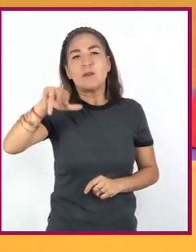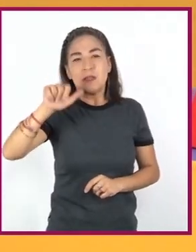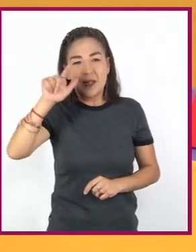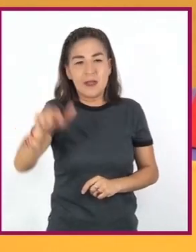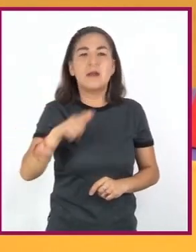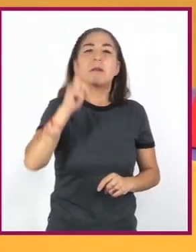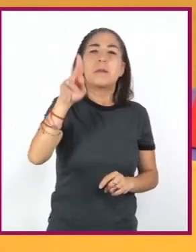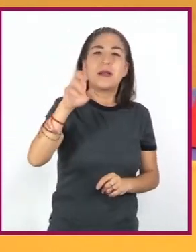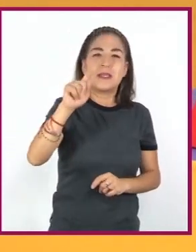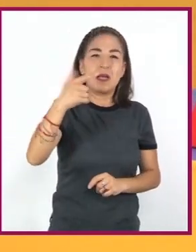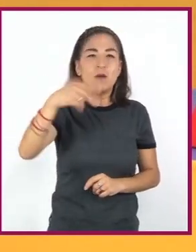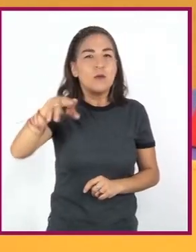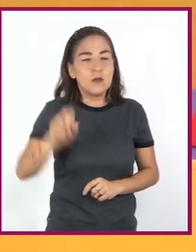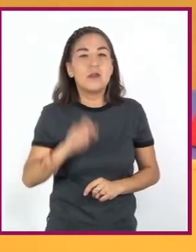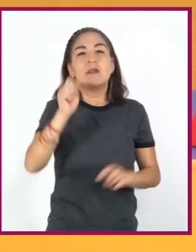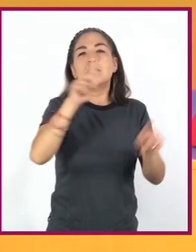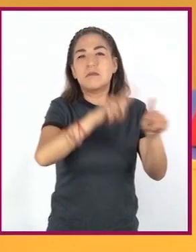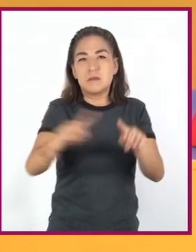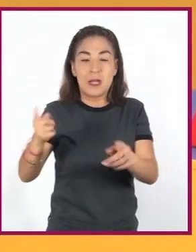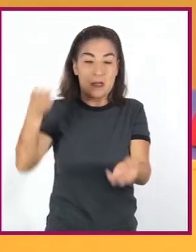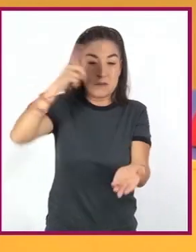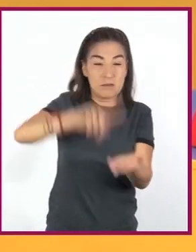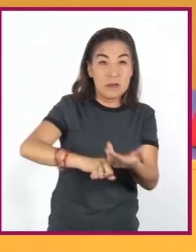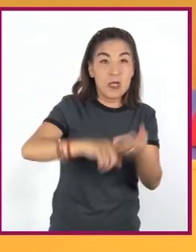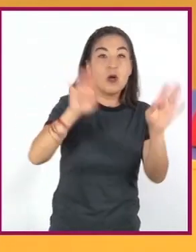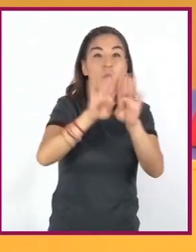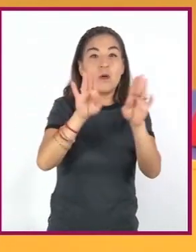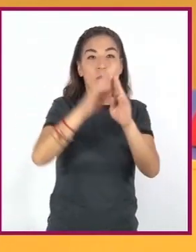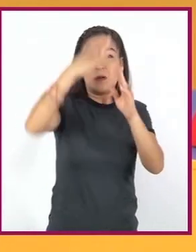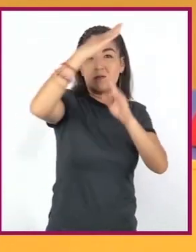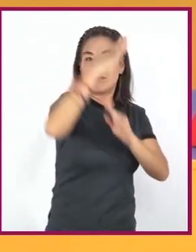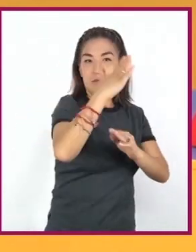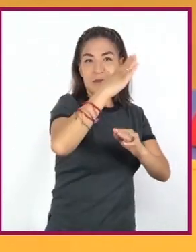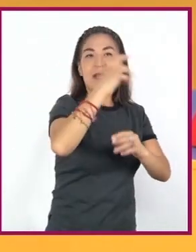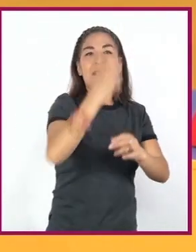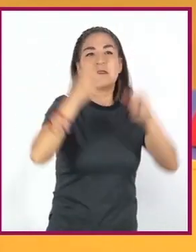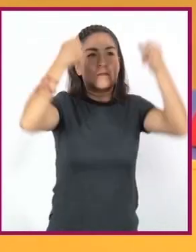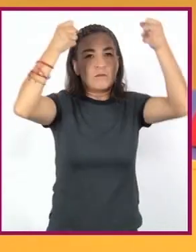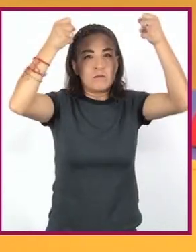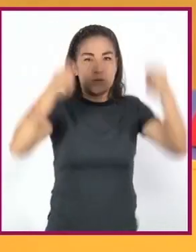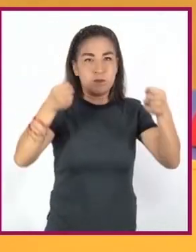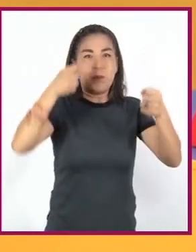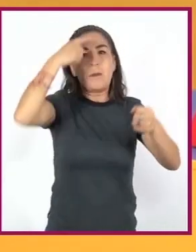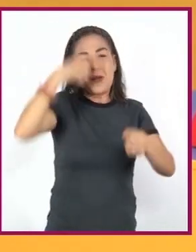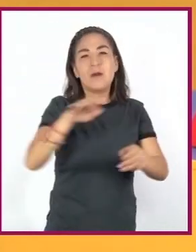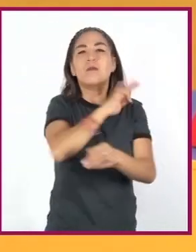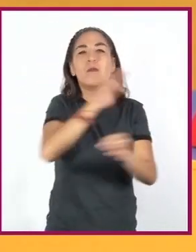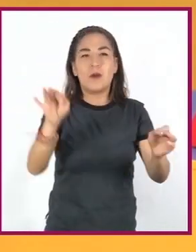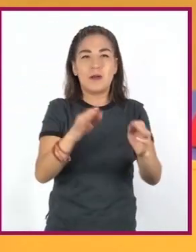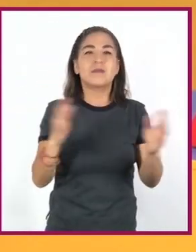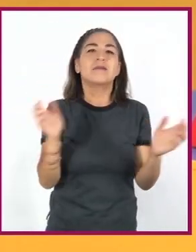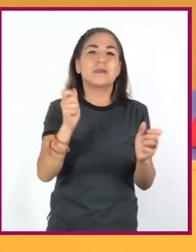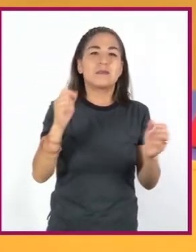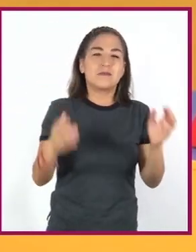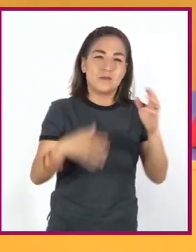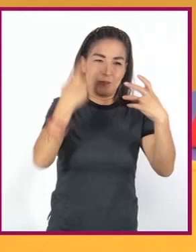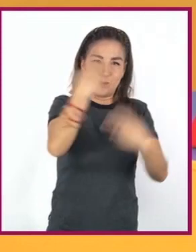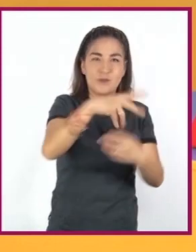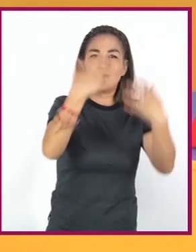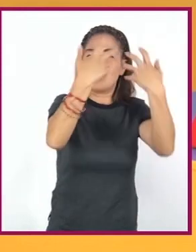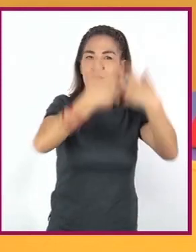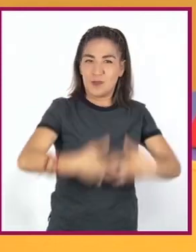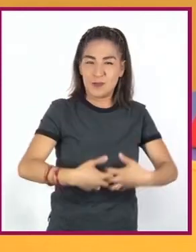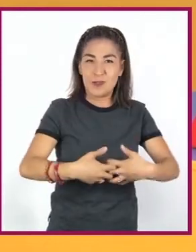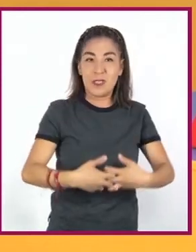la altura máxima interior y el ángulo de inclinación de los soportes o varillas para que cumplan con su función.